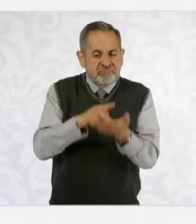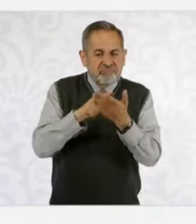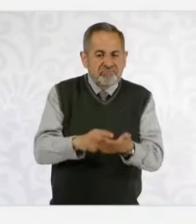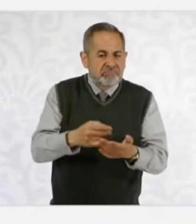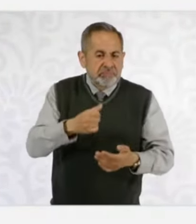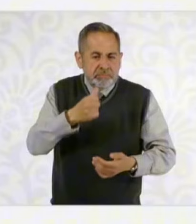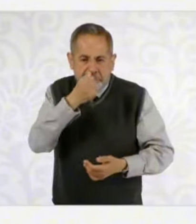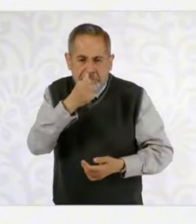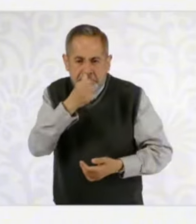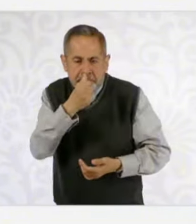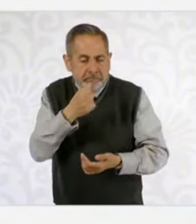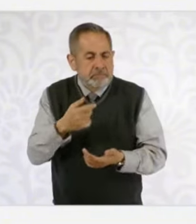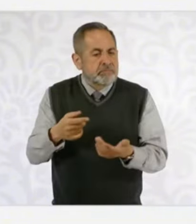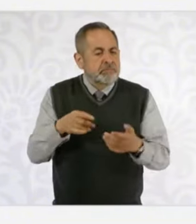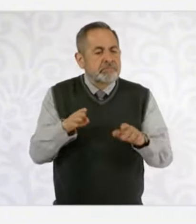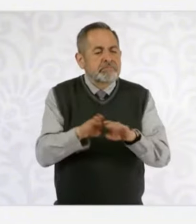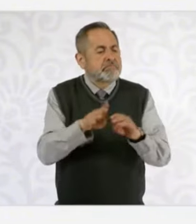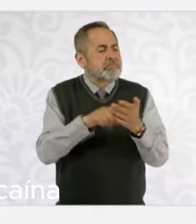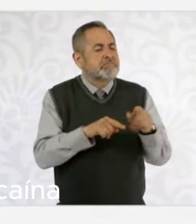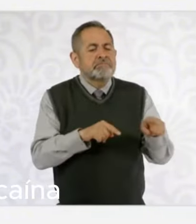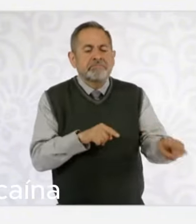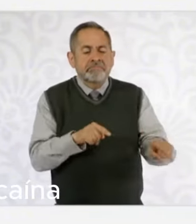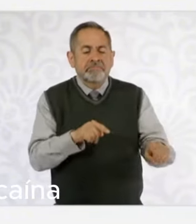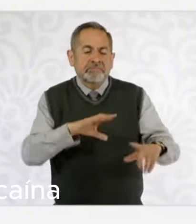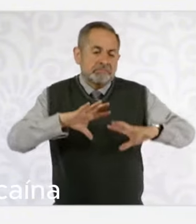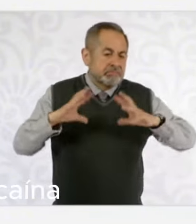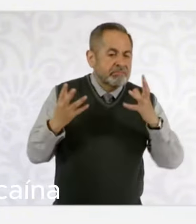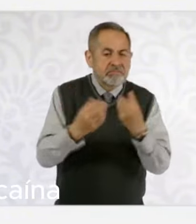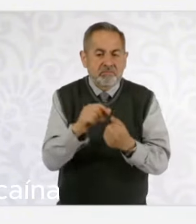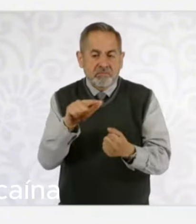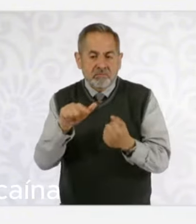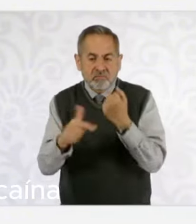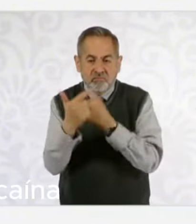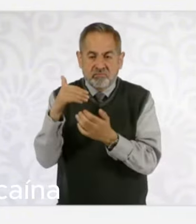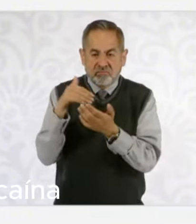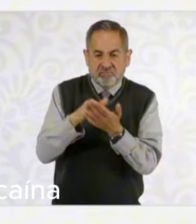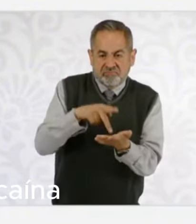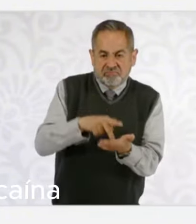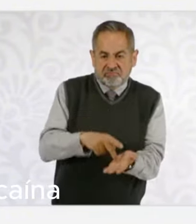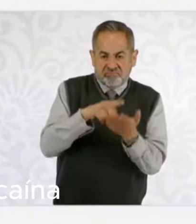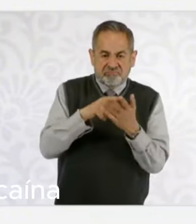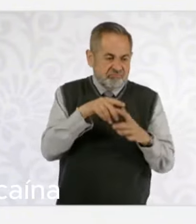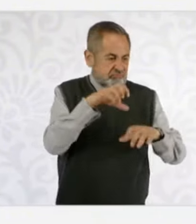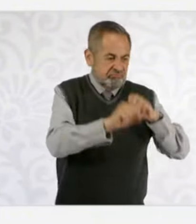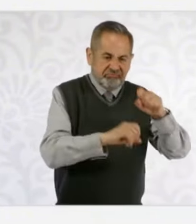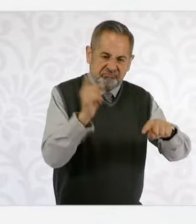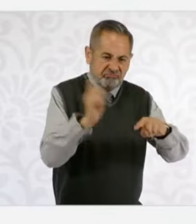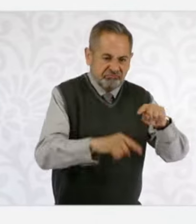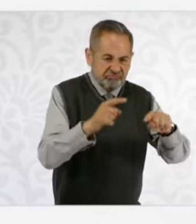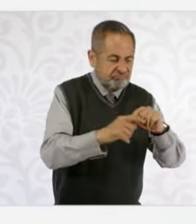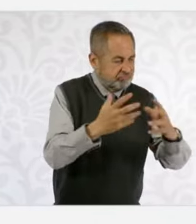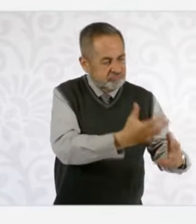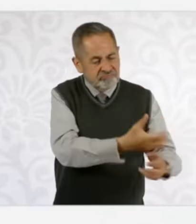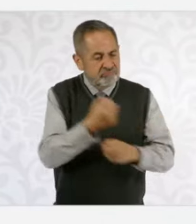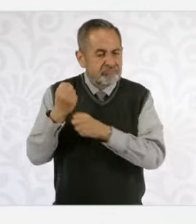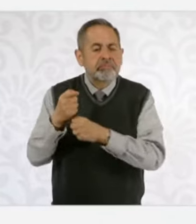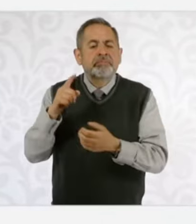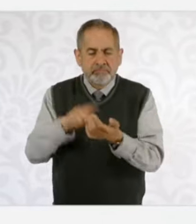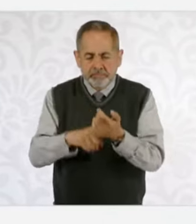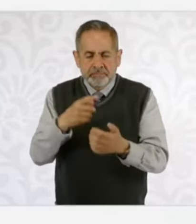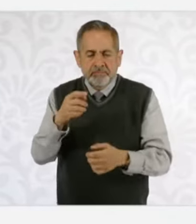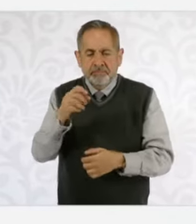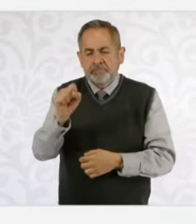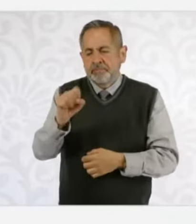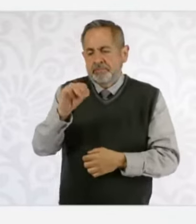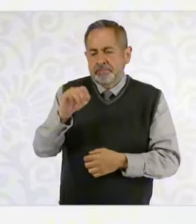800 kilogramos de cocaína. Esto se suma a los casi 12.000 kilos asegurados de cocaína por parte de la Secretaría de